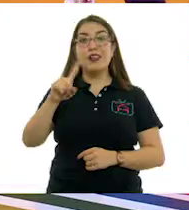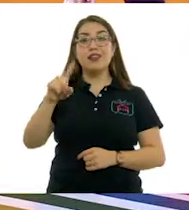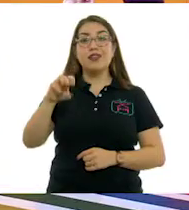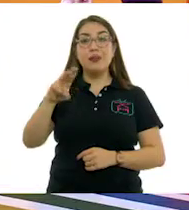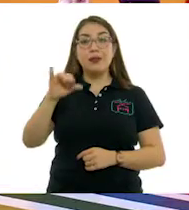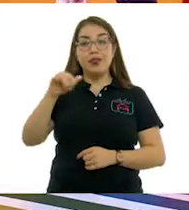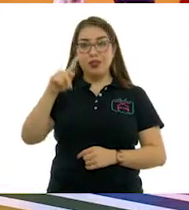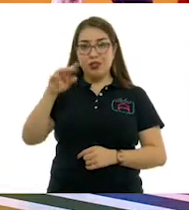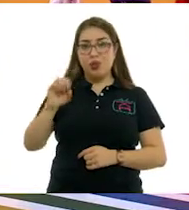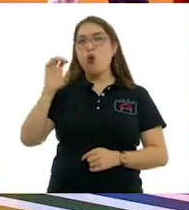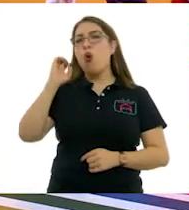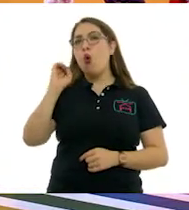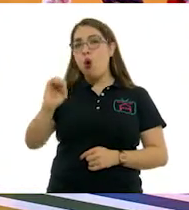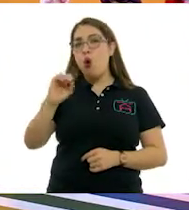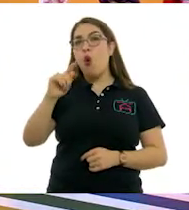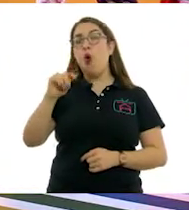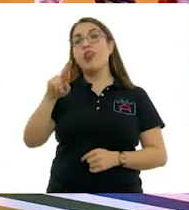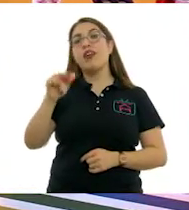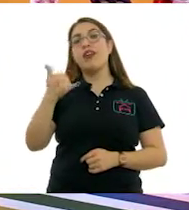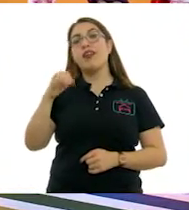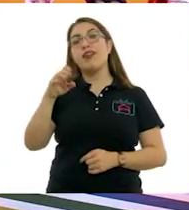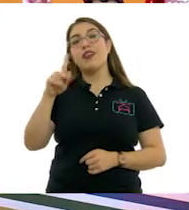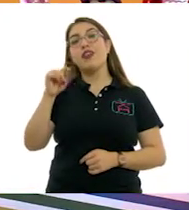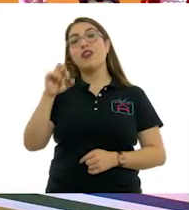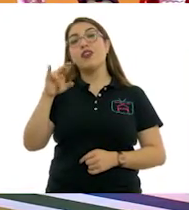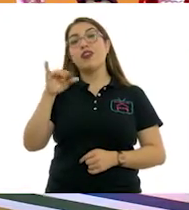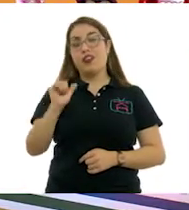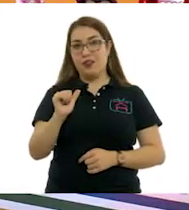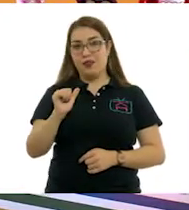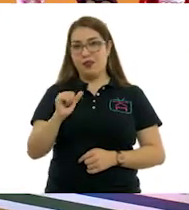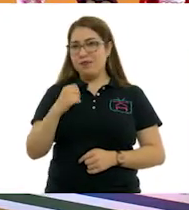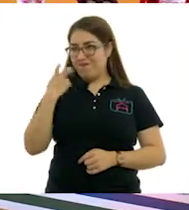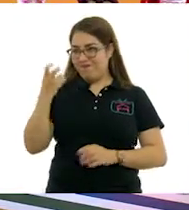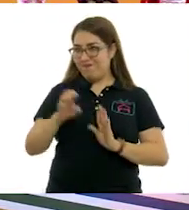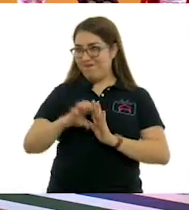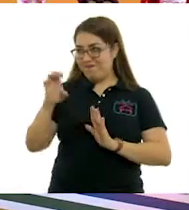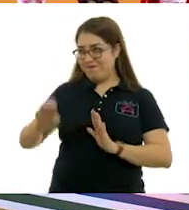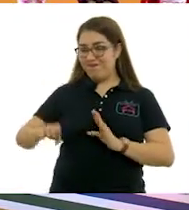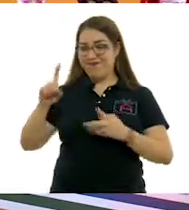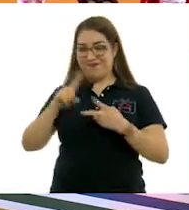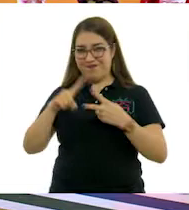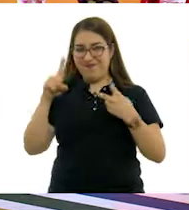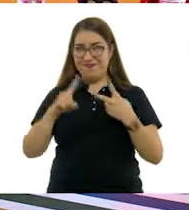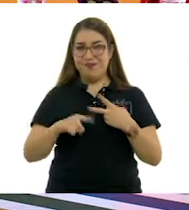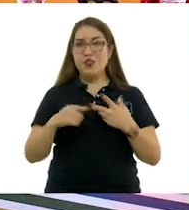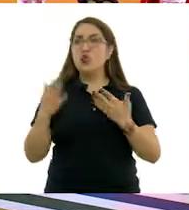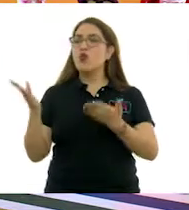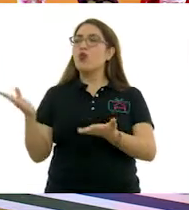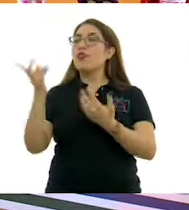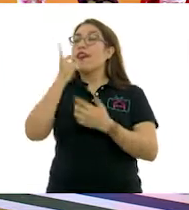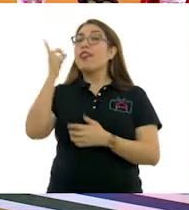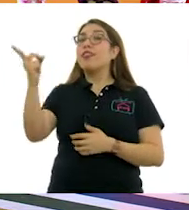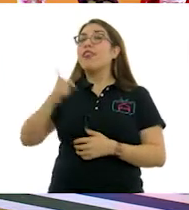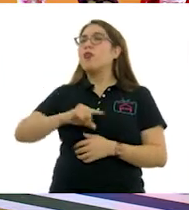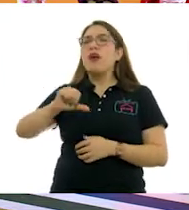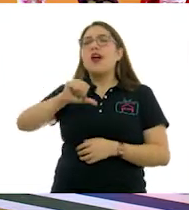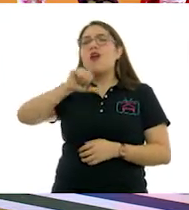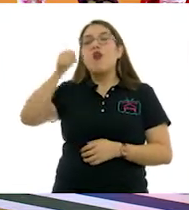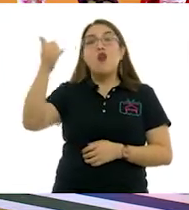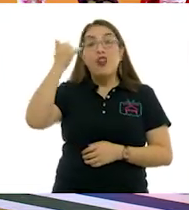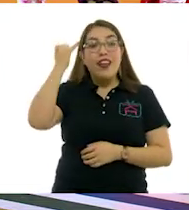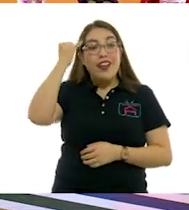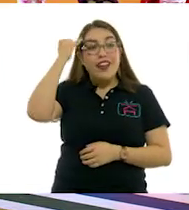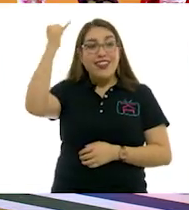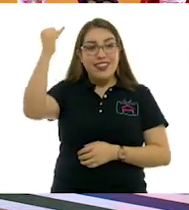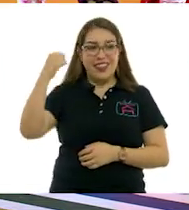trayectoria. Entonces, con estos ejemplos, tú me vas a dar otra propuesta diferente a